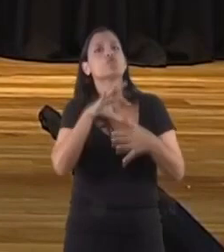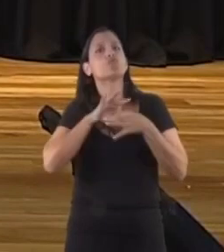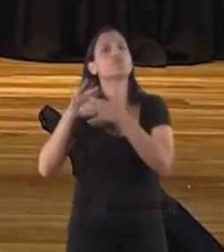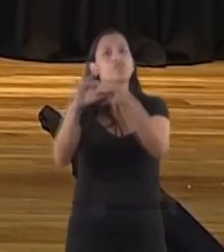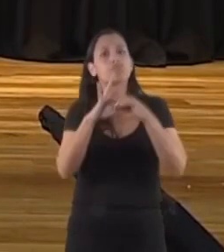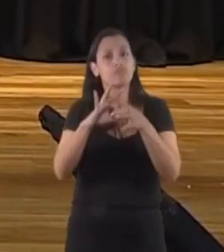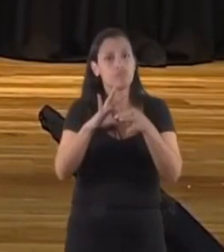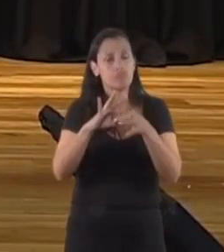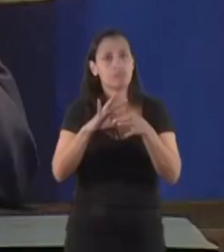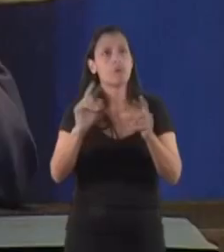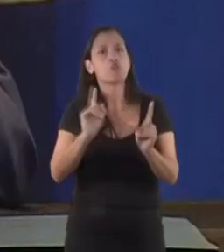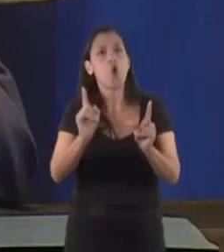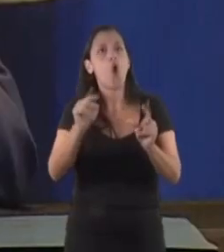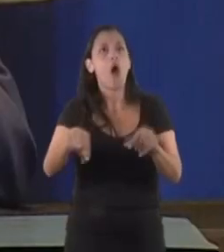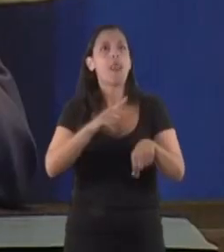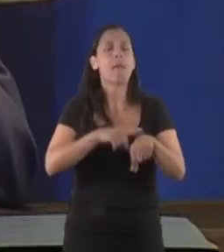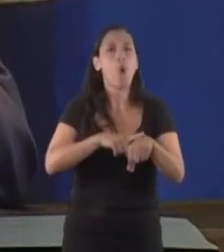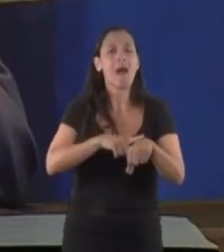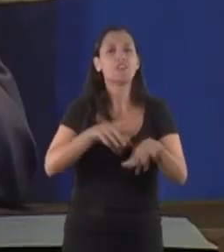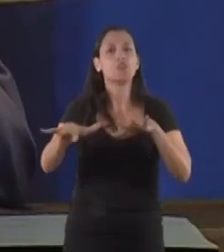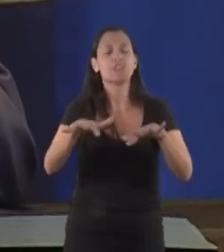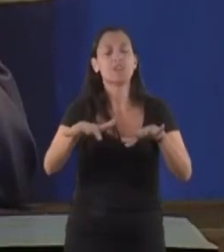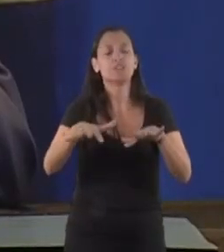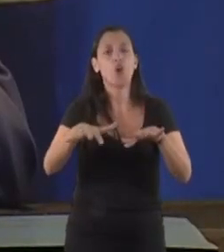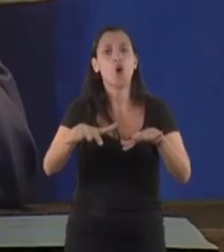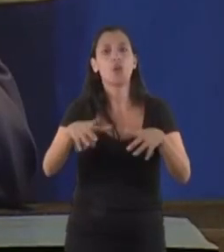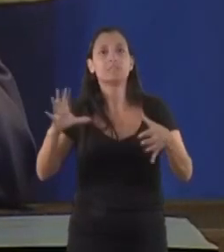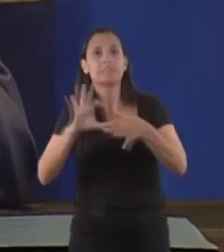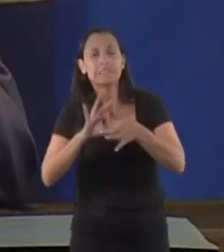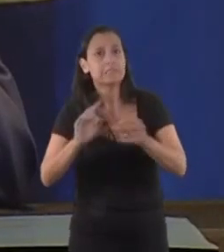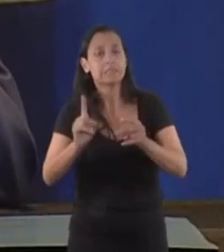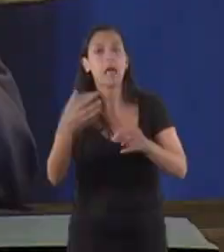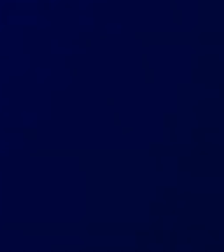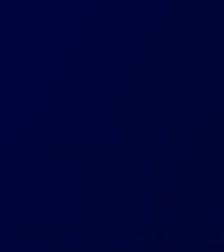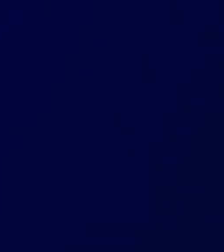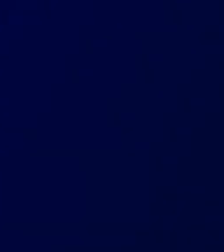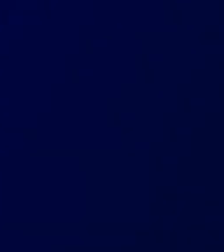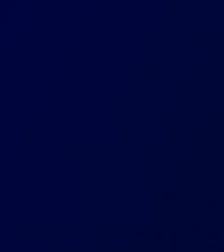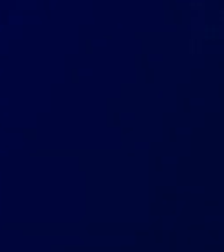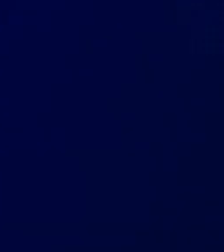no el espanto de este presente, nos une el futuro que podemos construir.